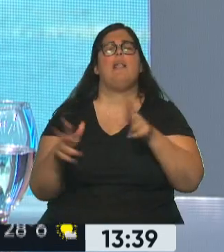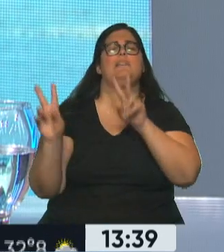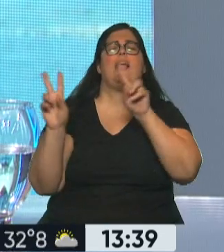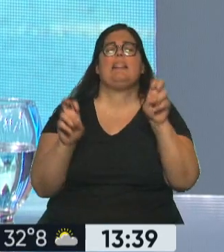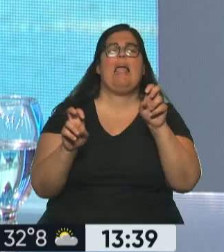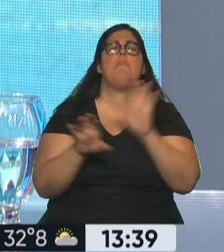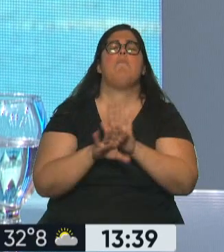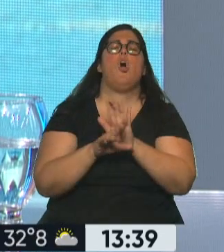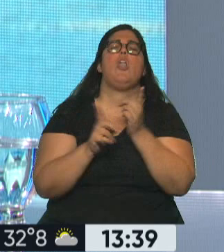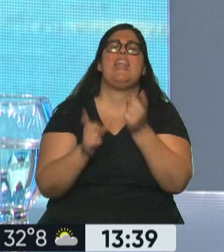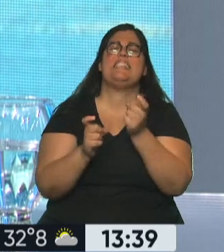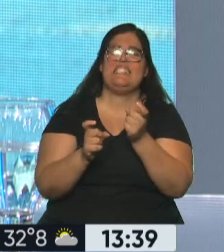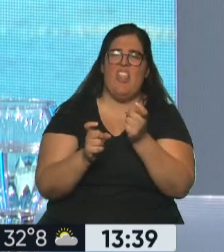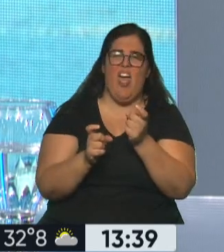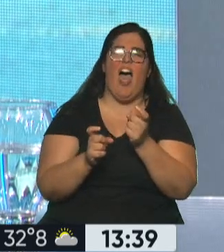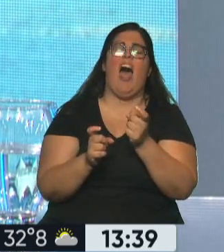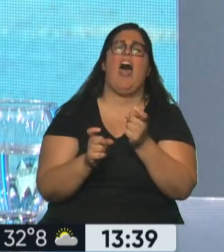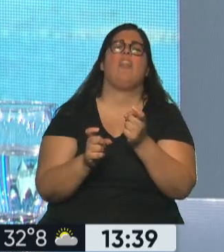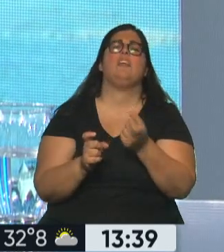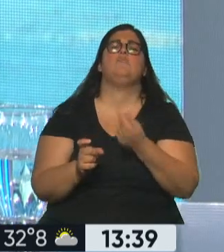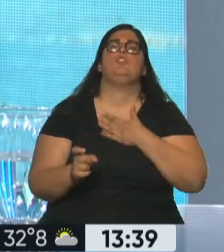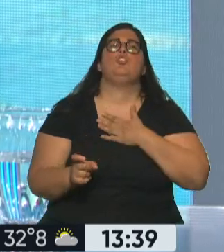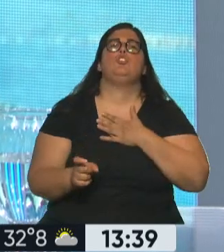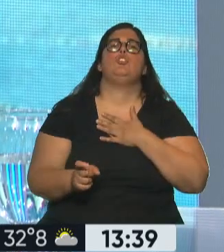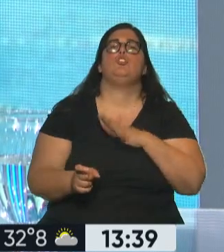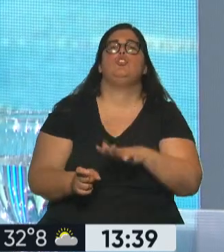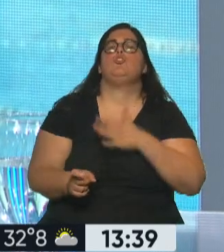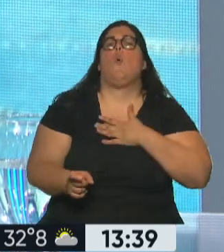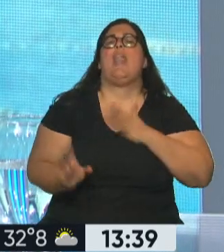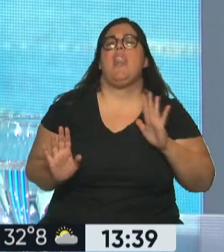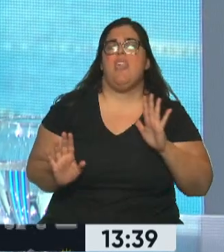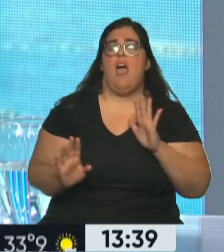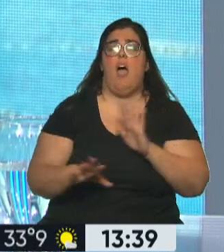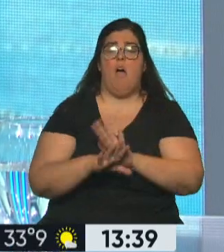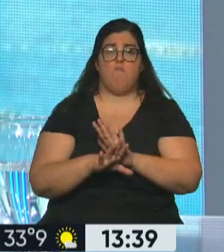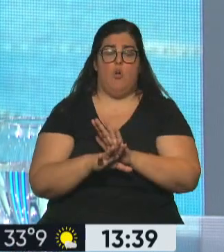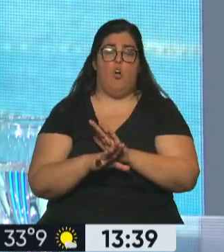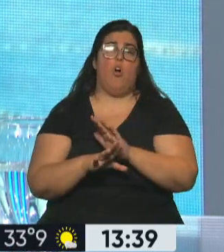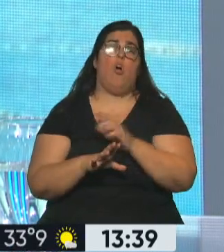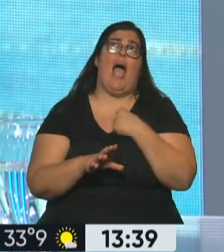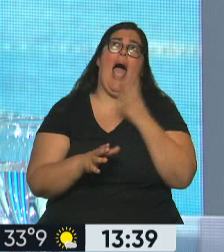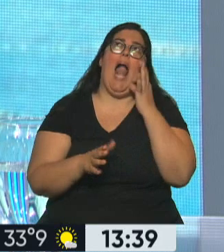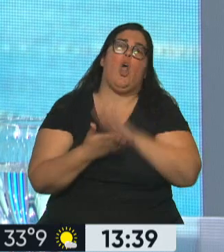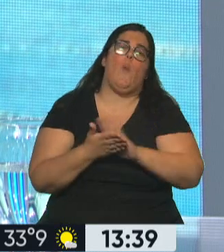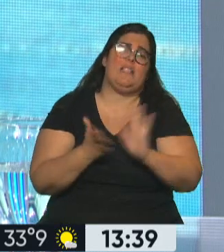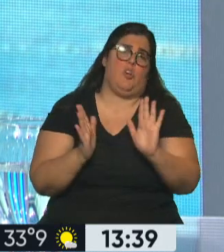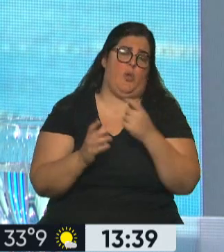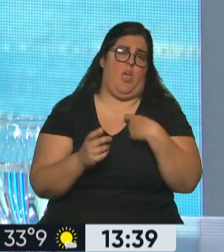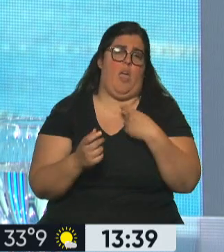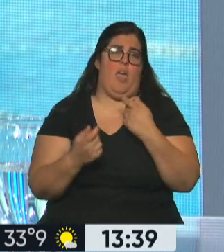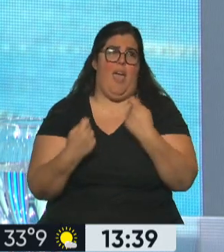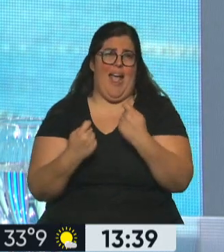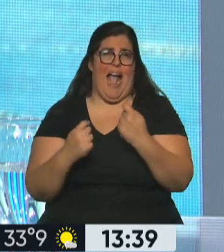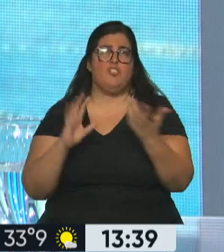esta necesidad de tener al menos soberanía. Digo al menos debido a que los costos ambientales son muy grandes y digo, si